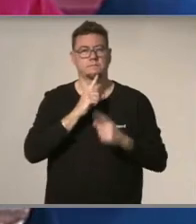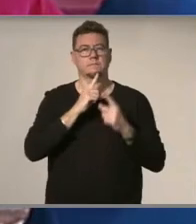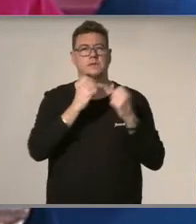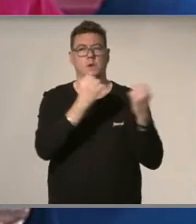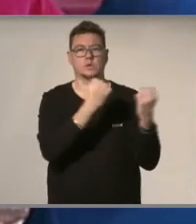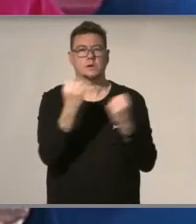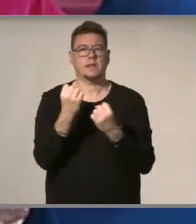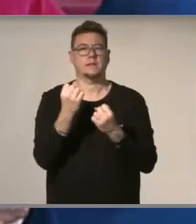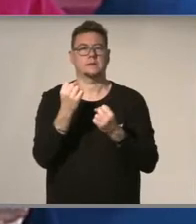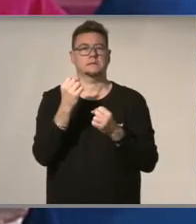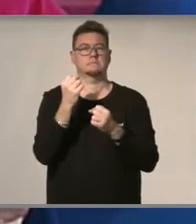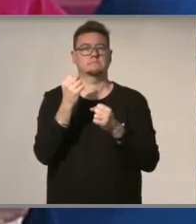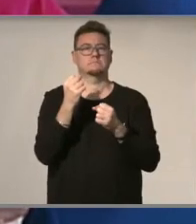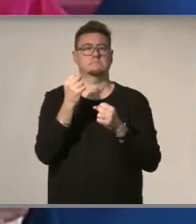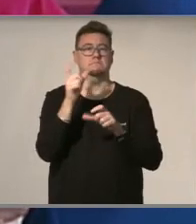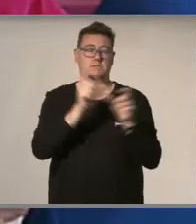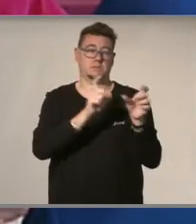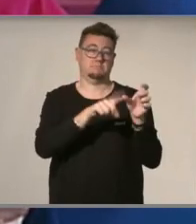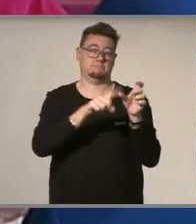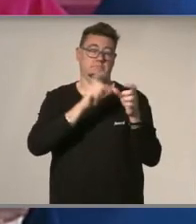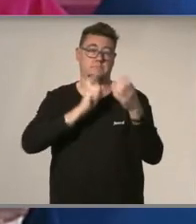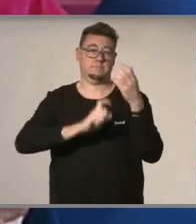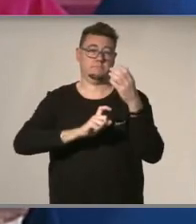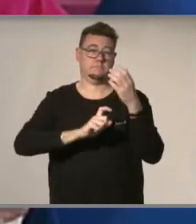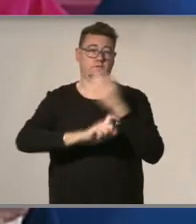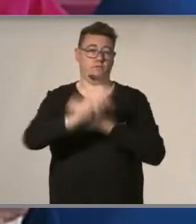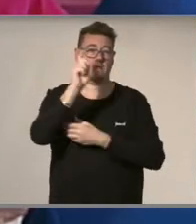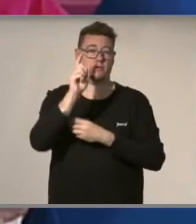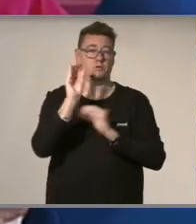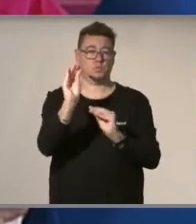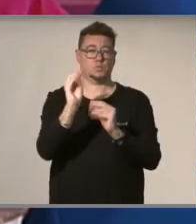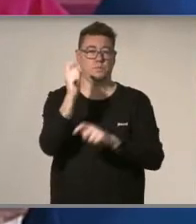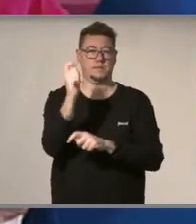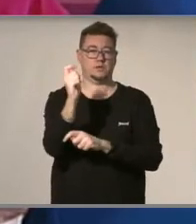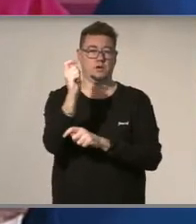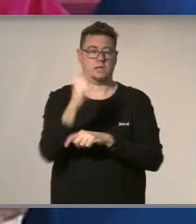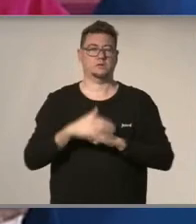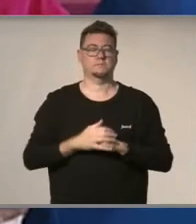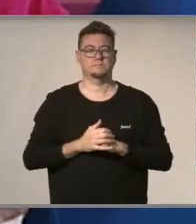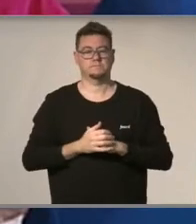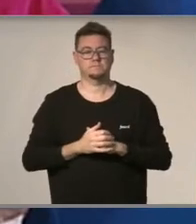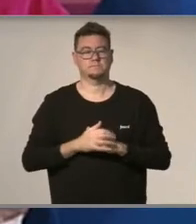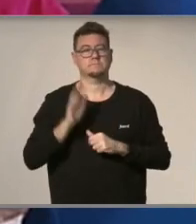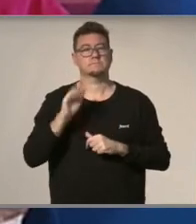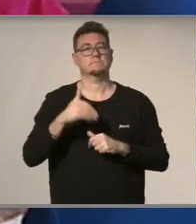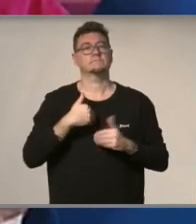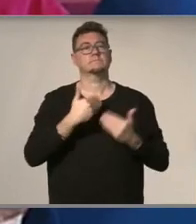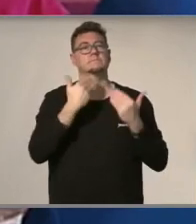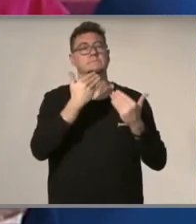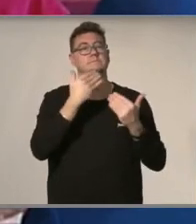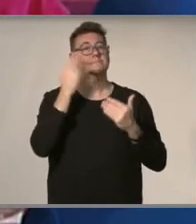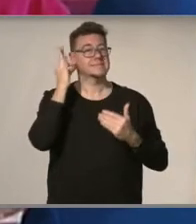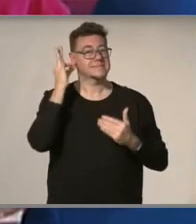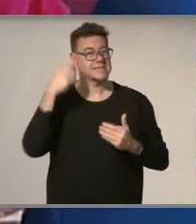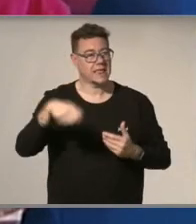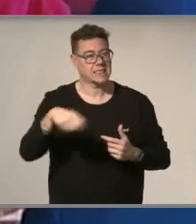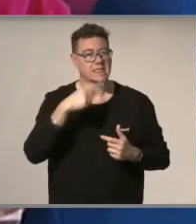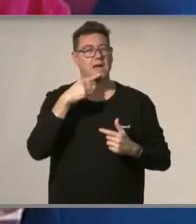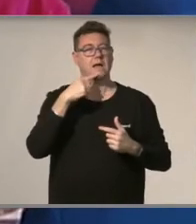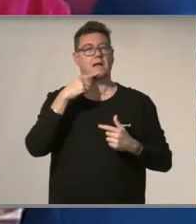autoridades, miembros del patronato de la Fundación, querida Pilar, presidenta, querida Gabriela,